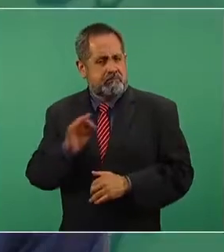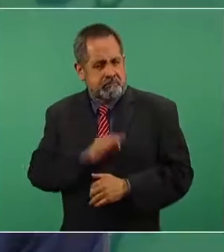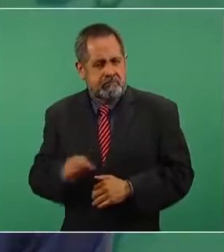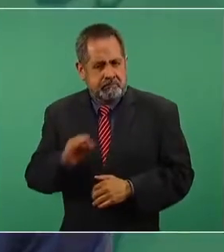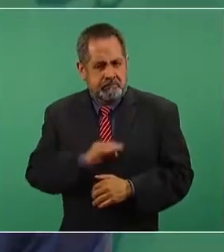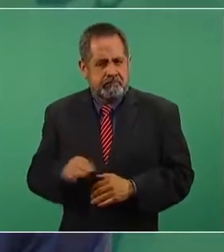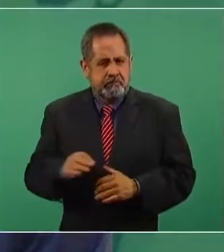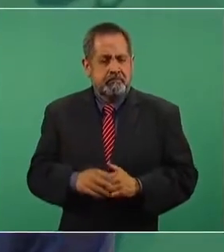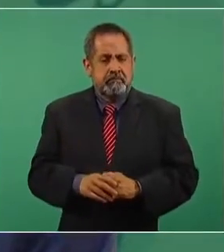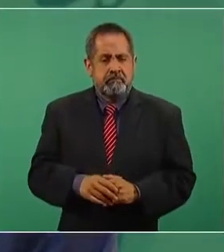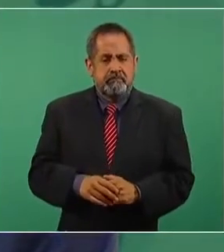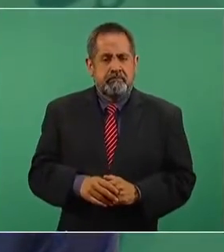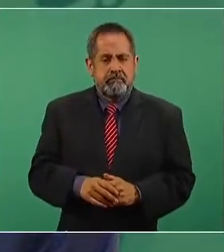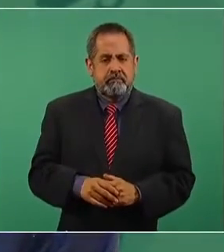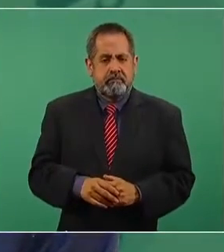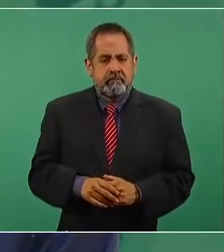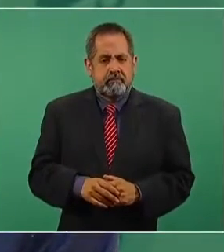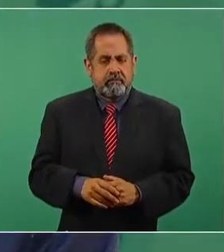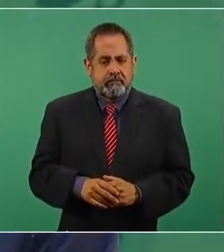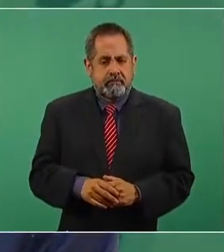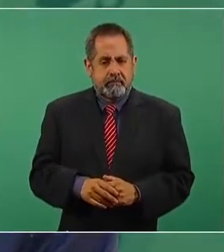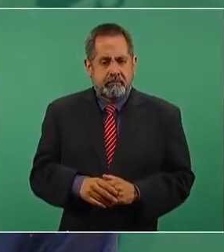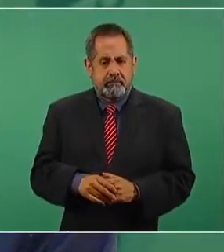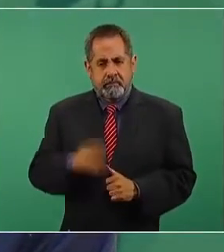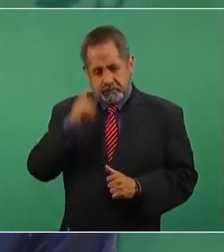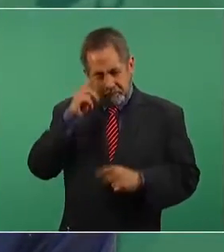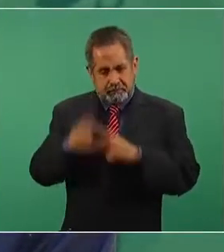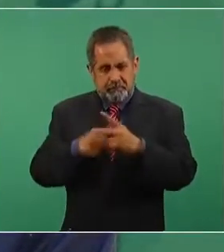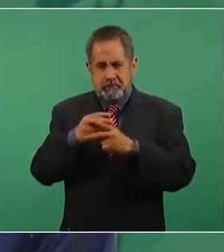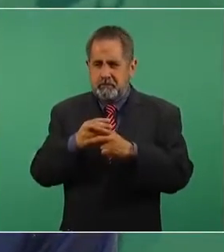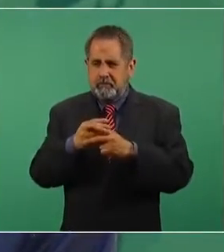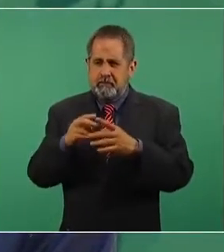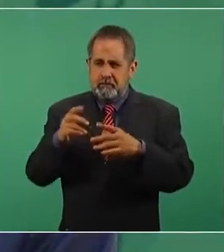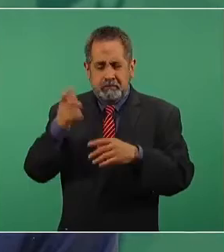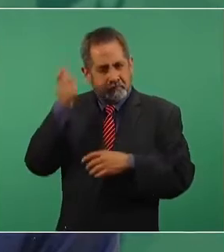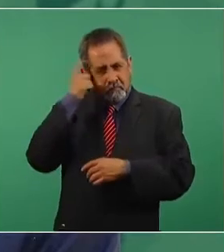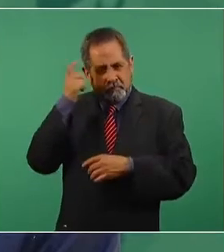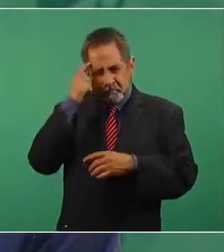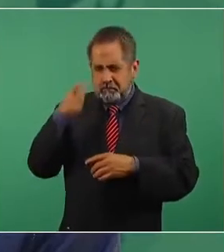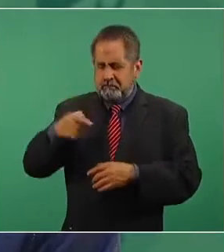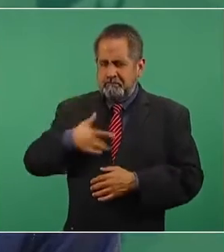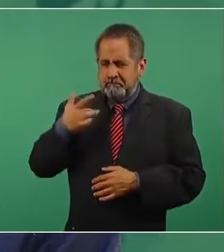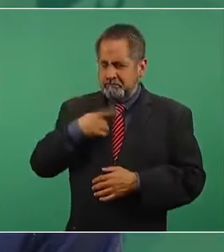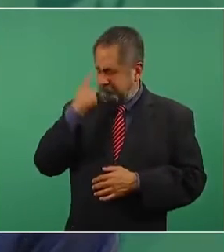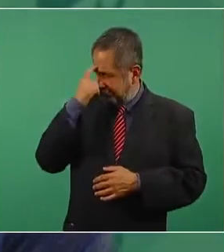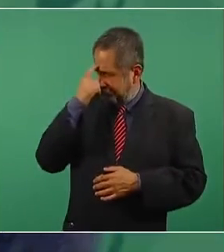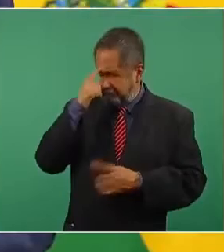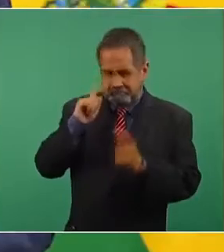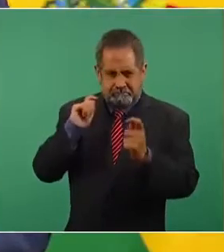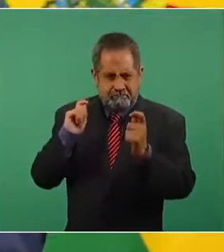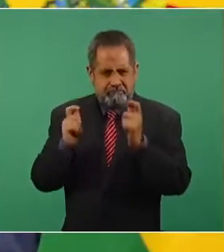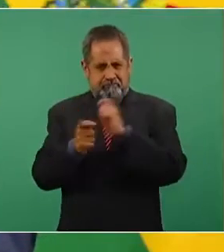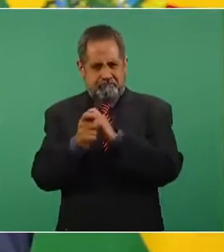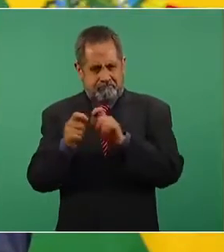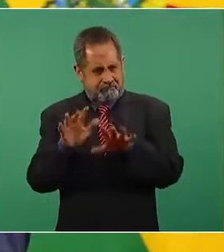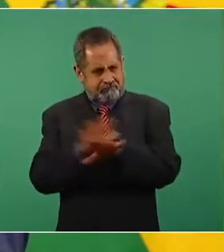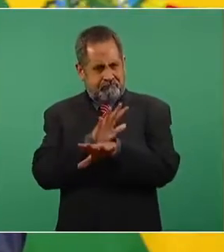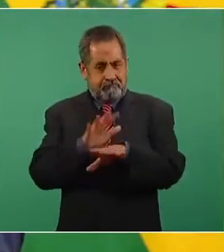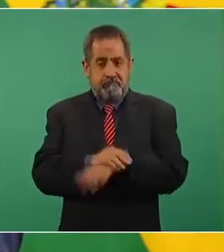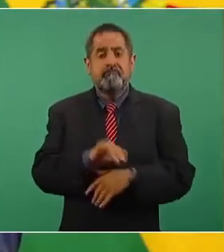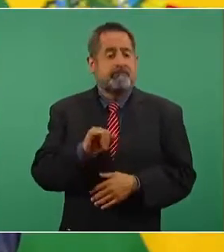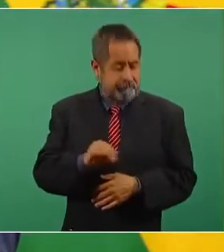y a llevar a cabo una revolución de las conciencias, y esto se logró.